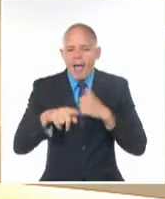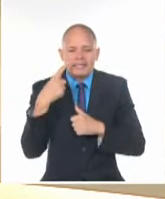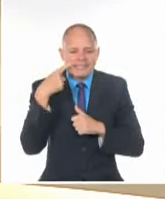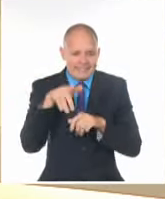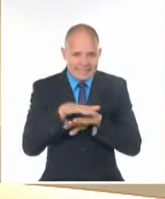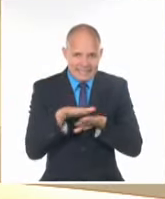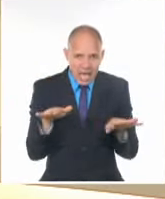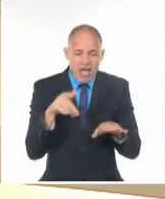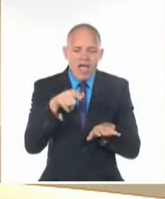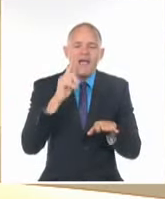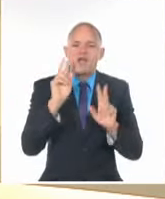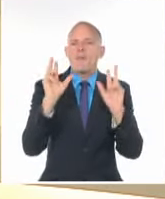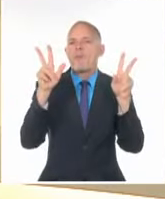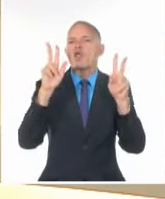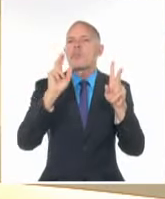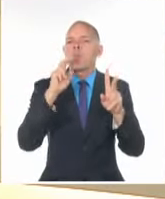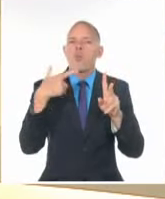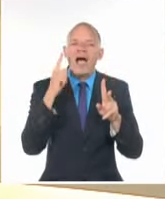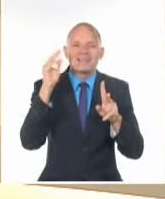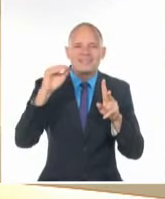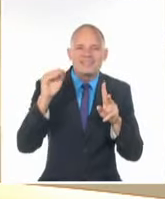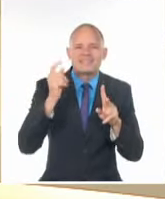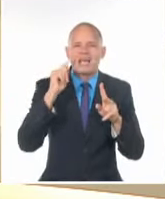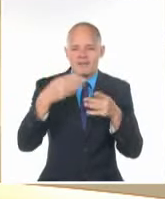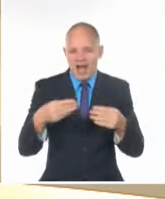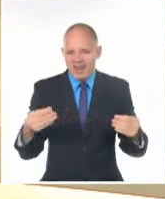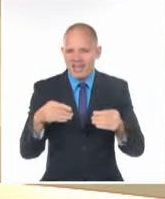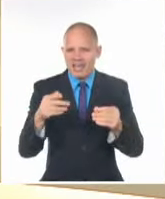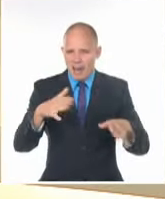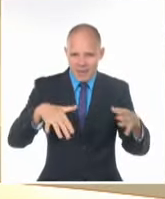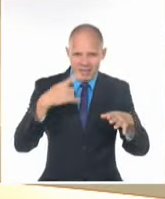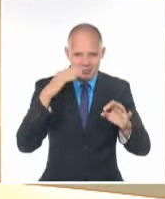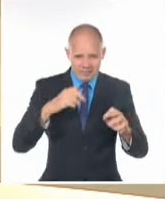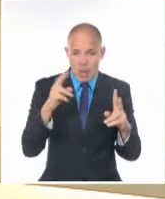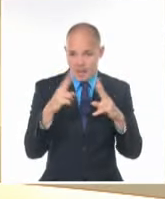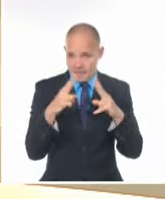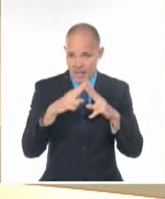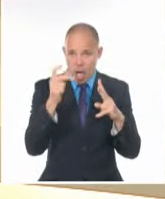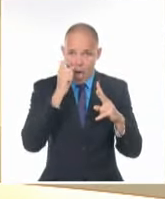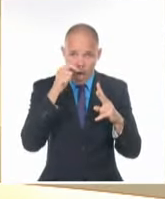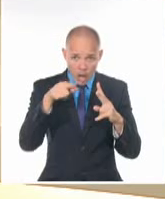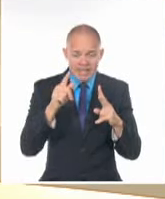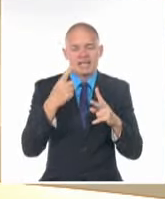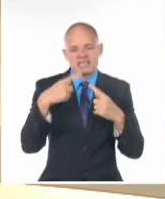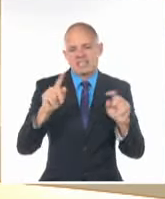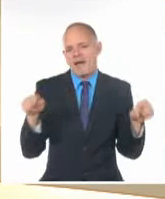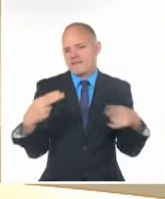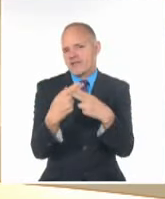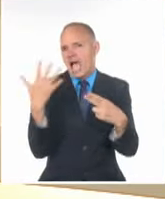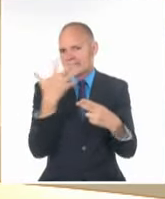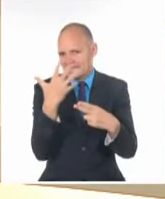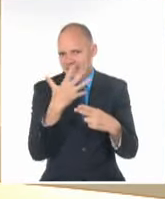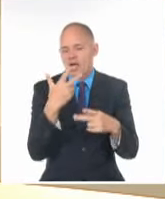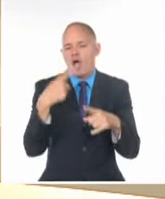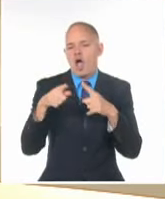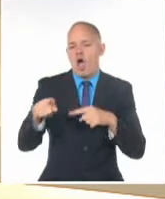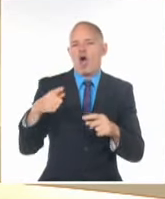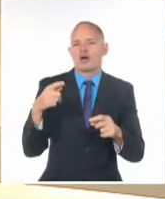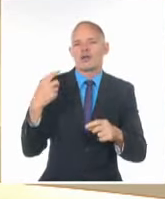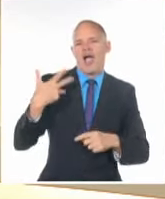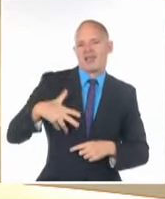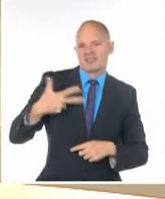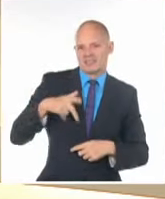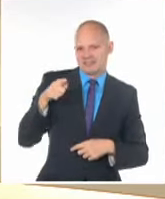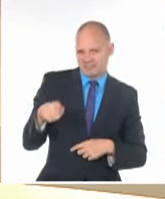de voleibol de playa, Noslen Díaz y José Luis Alario, enfrentará en breve en ronda de 16 al dueto de hermanos argentinos Nicolás y